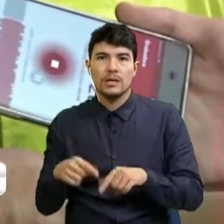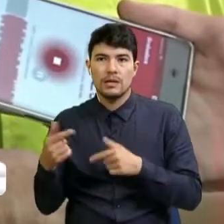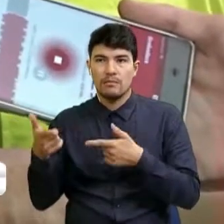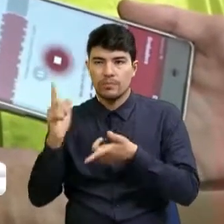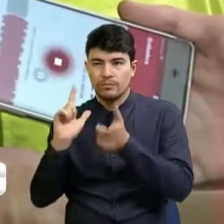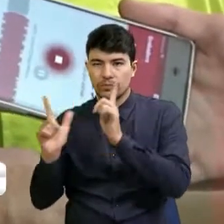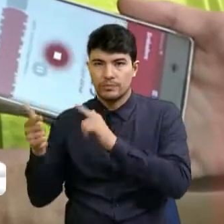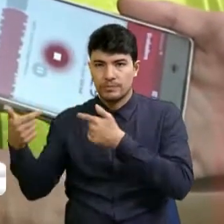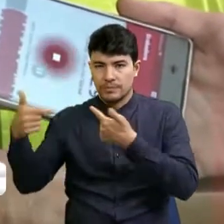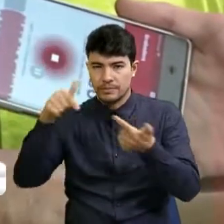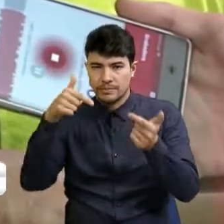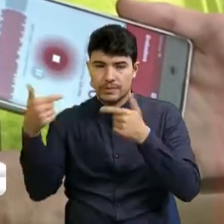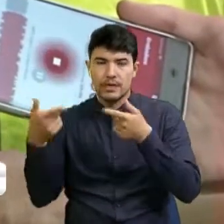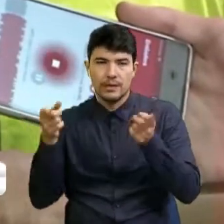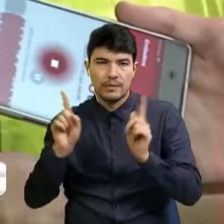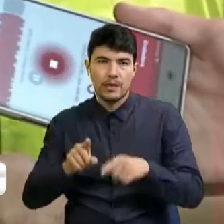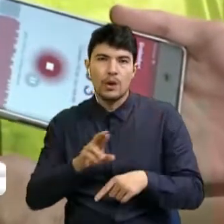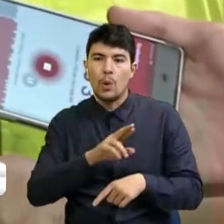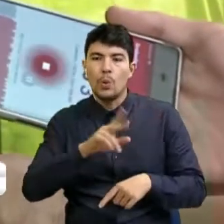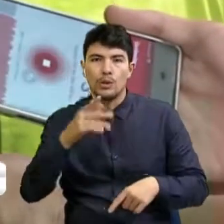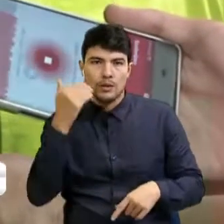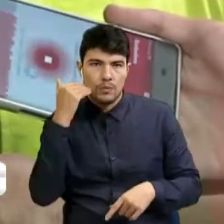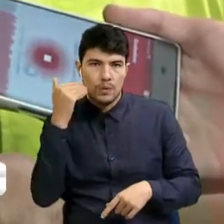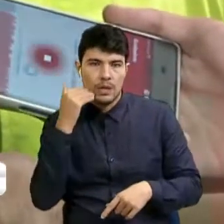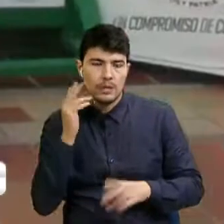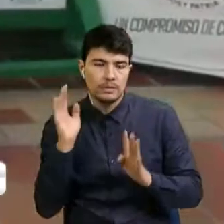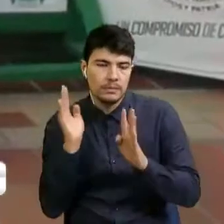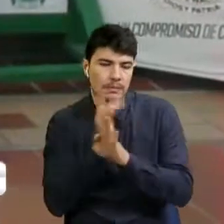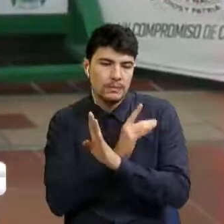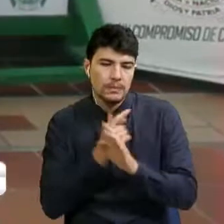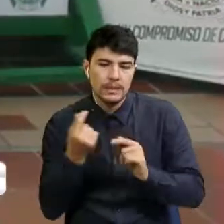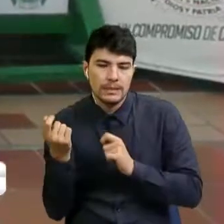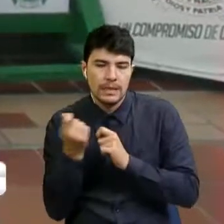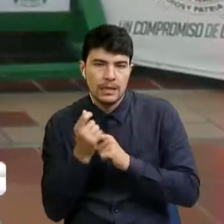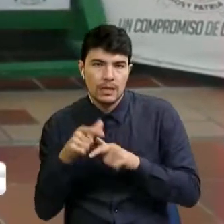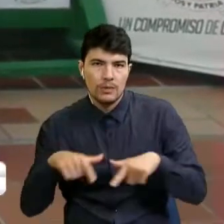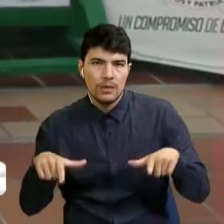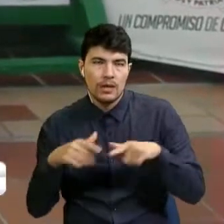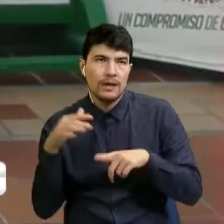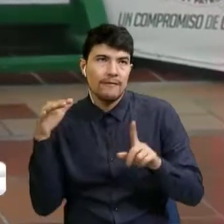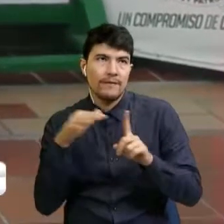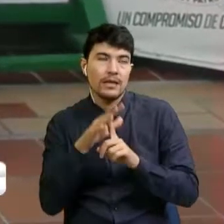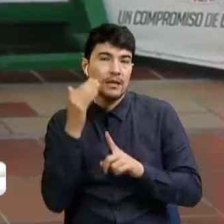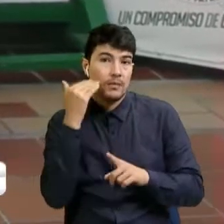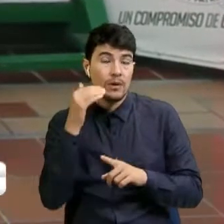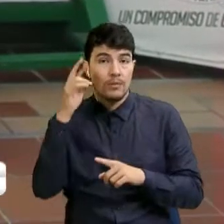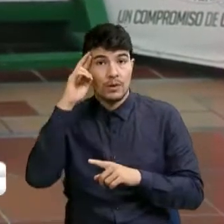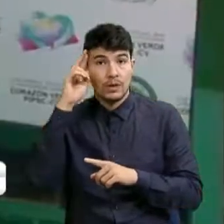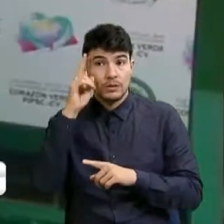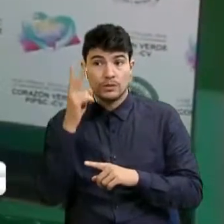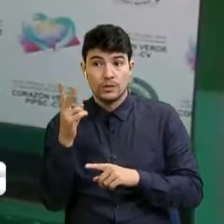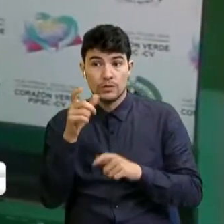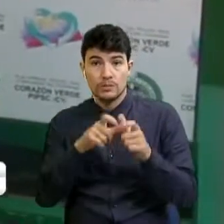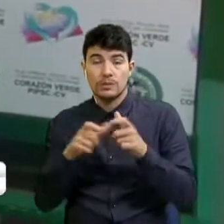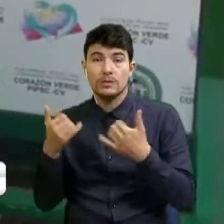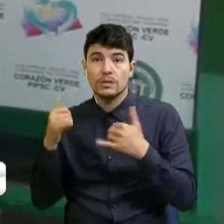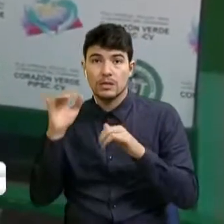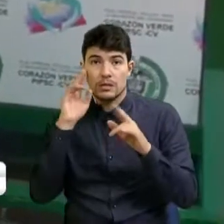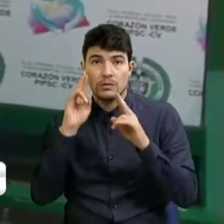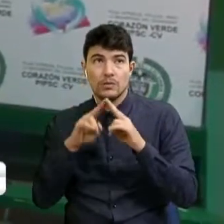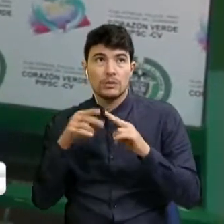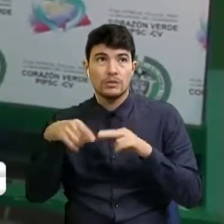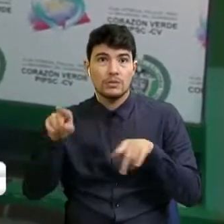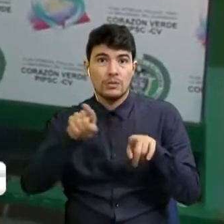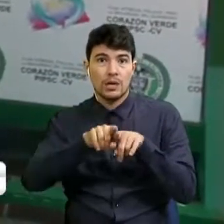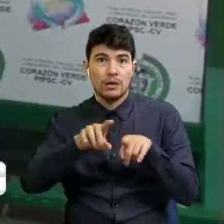lesionada una señora que pasaba por el sitio según la investigación estos dos sujetos conocidos como los hermanos